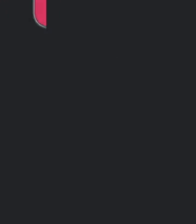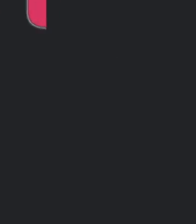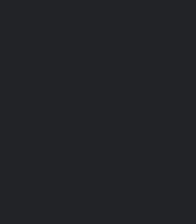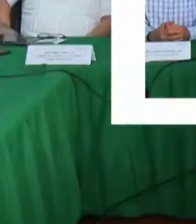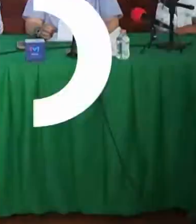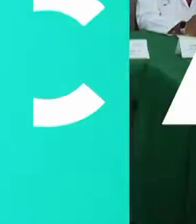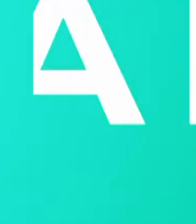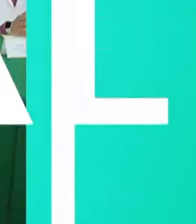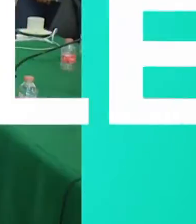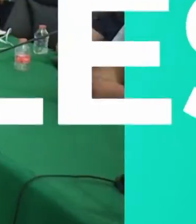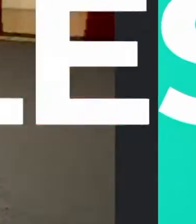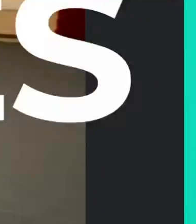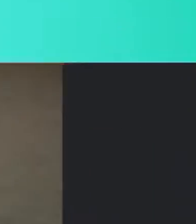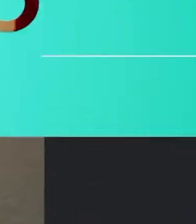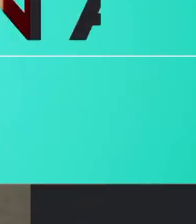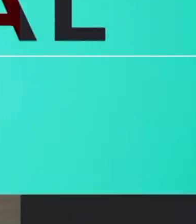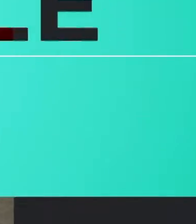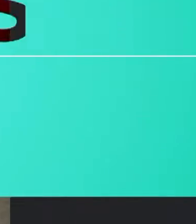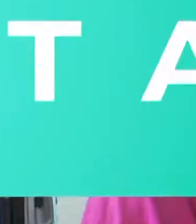Música